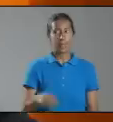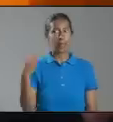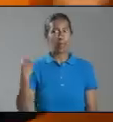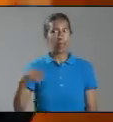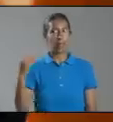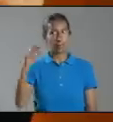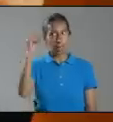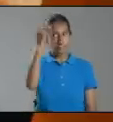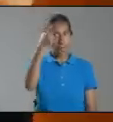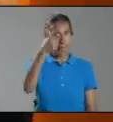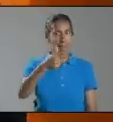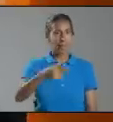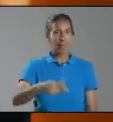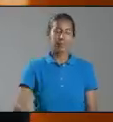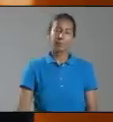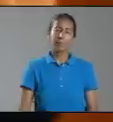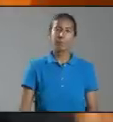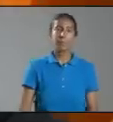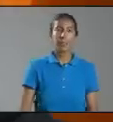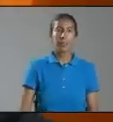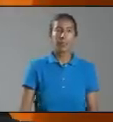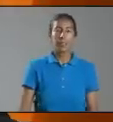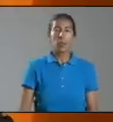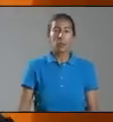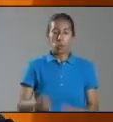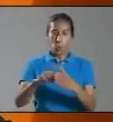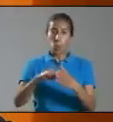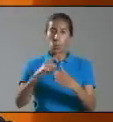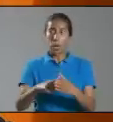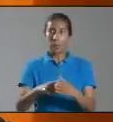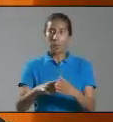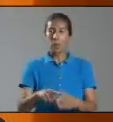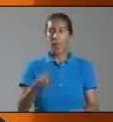algunos, cuando el otro acierta, le dicen,